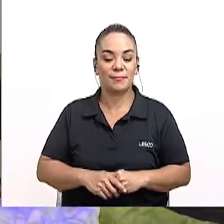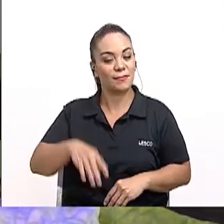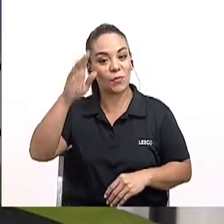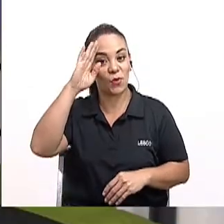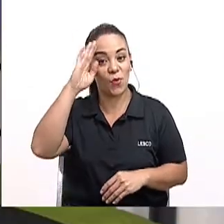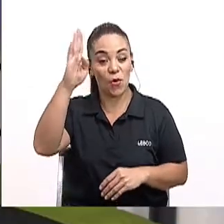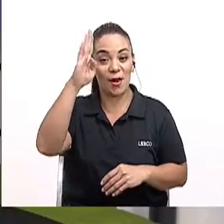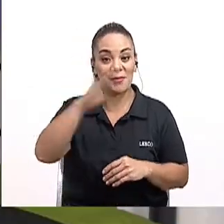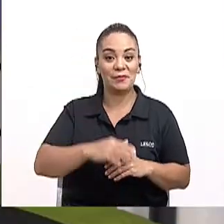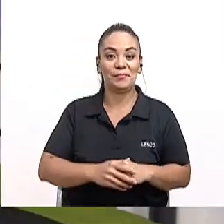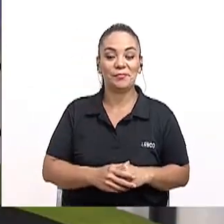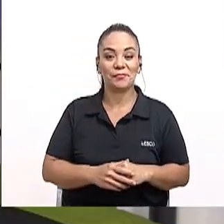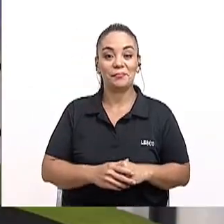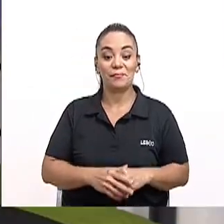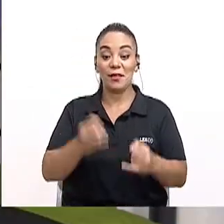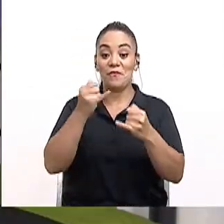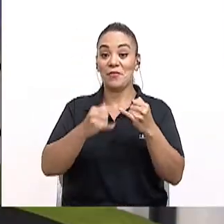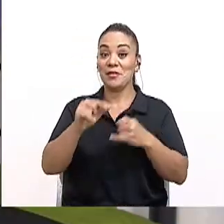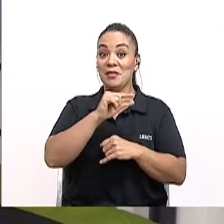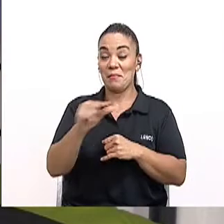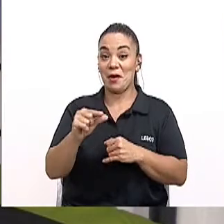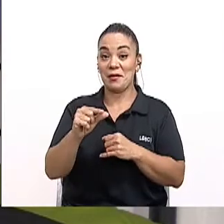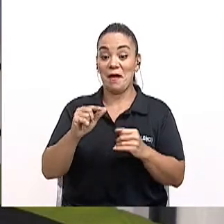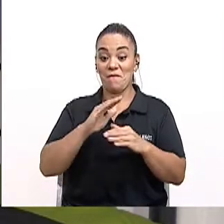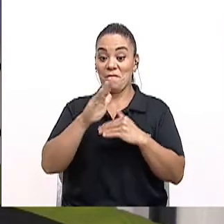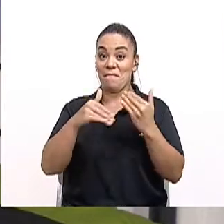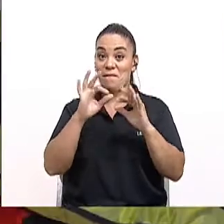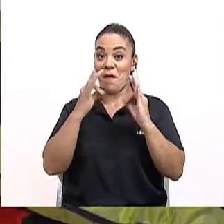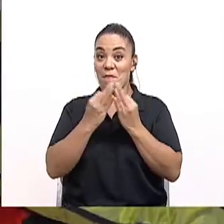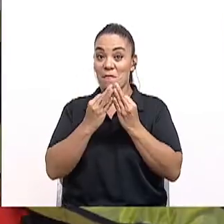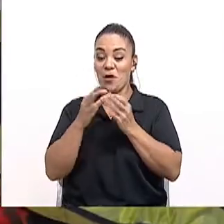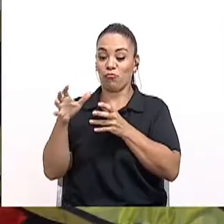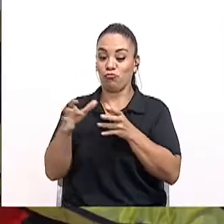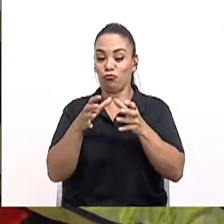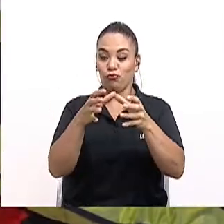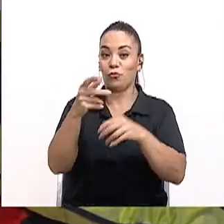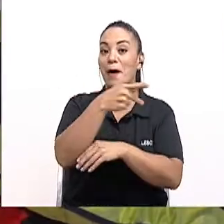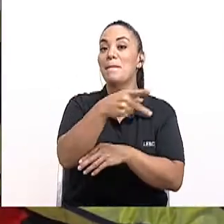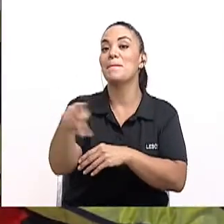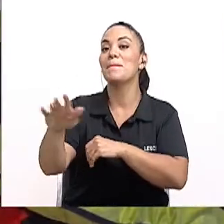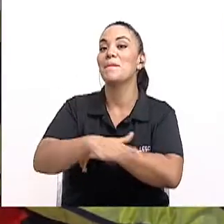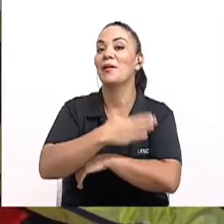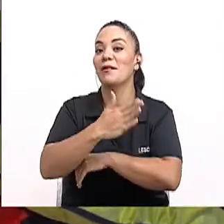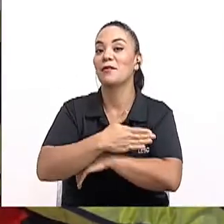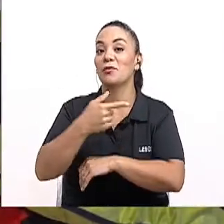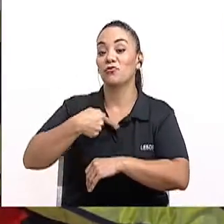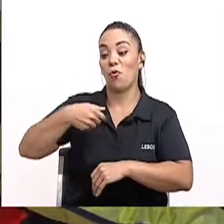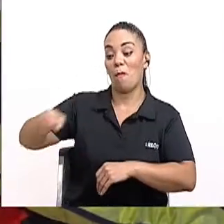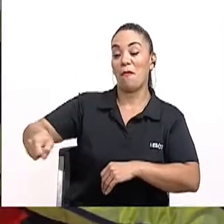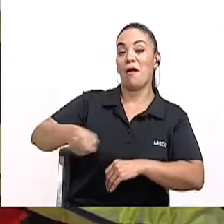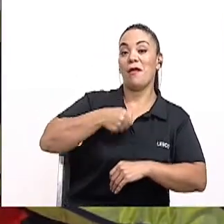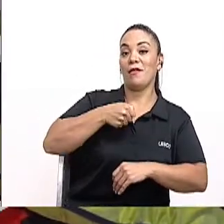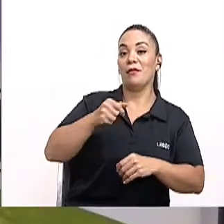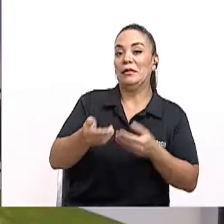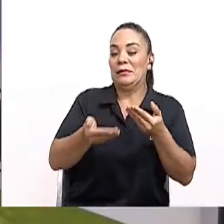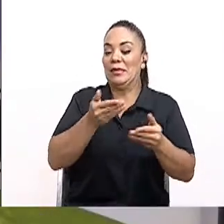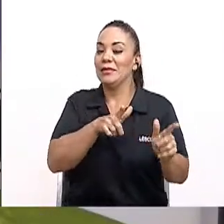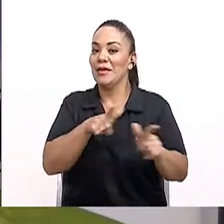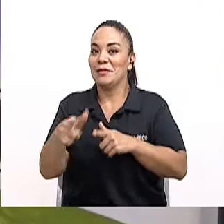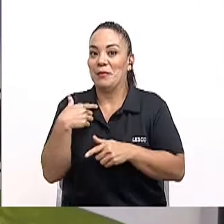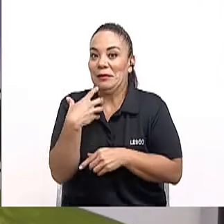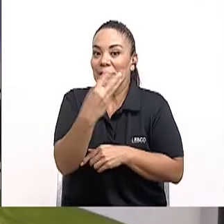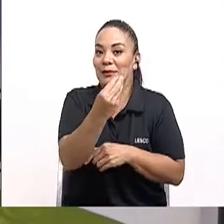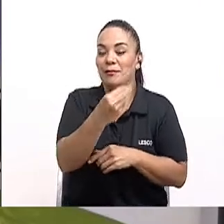Hola. Este fin de semana vamos toda la familia para la playa y yo tengo mi maleta ya casi lista para irme apenas pueda.